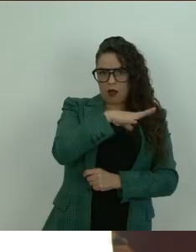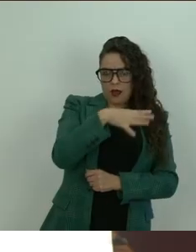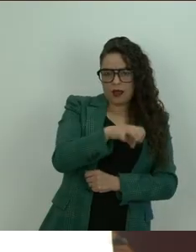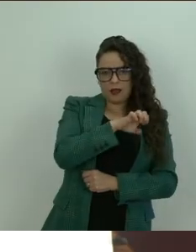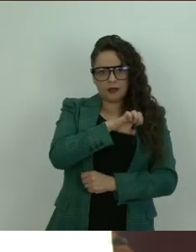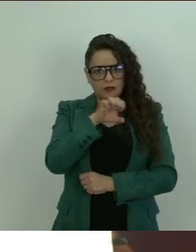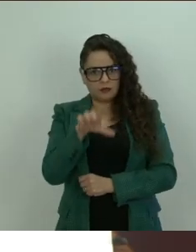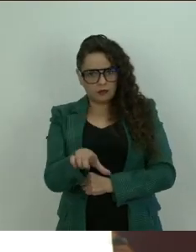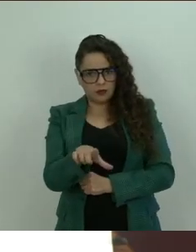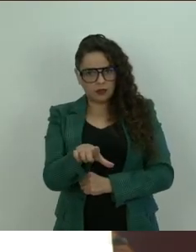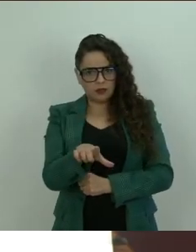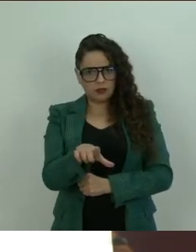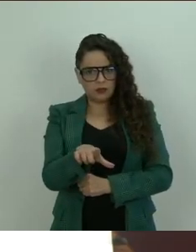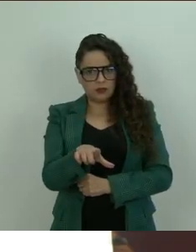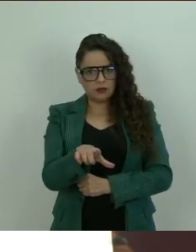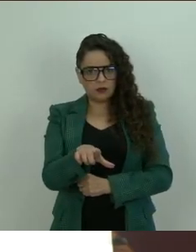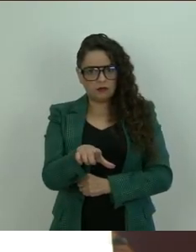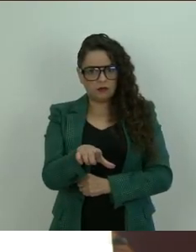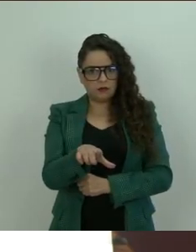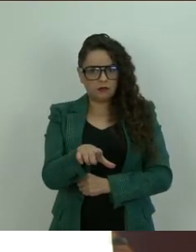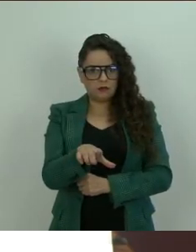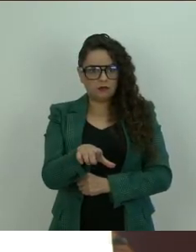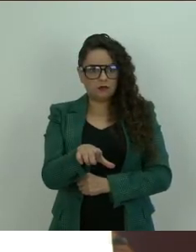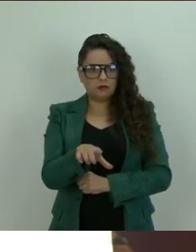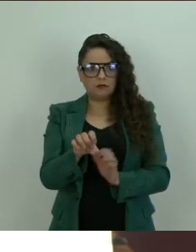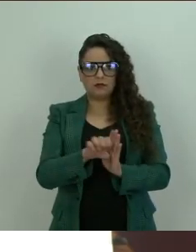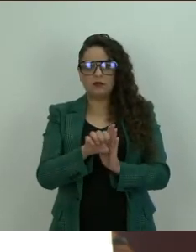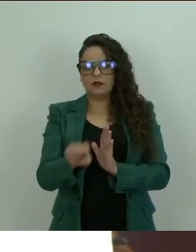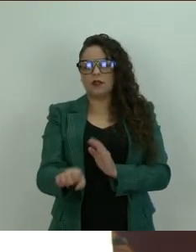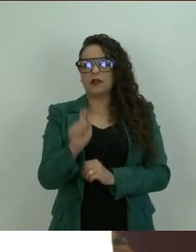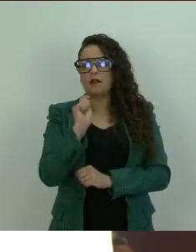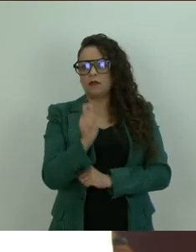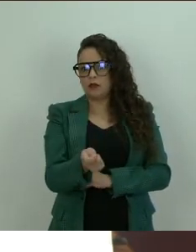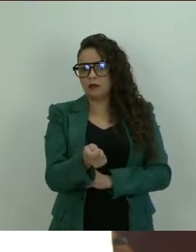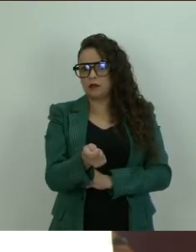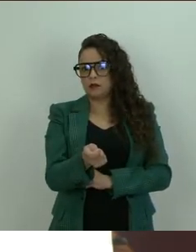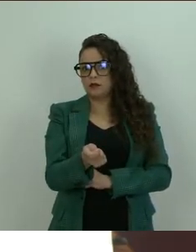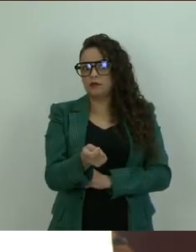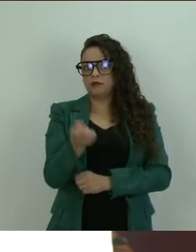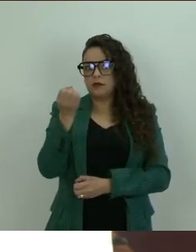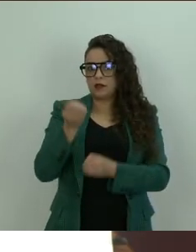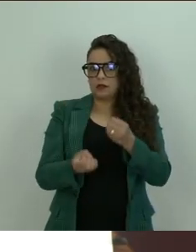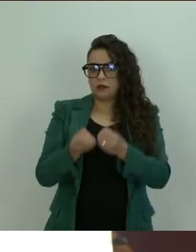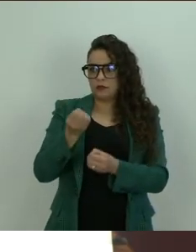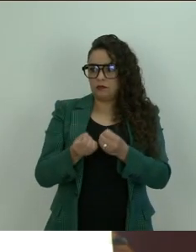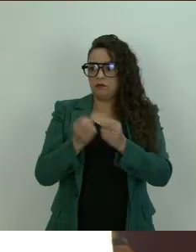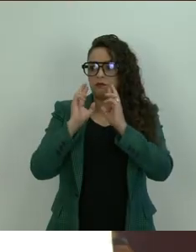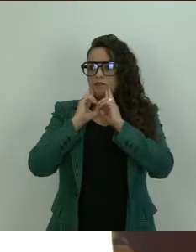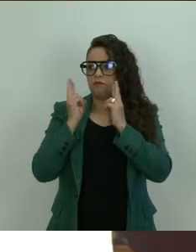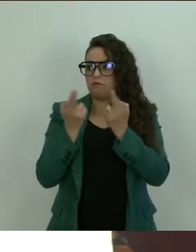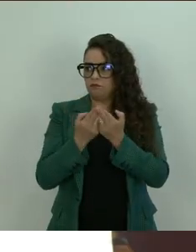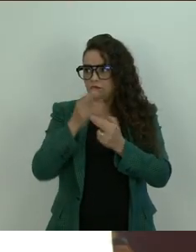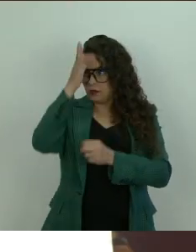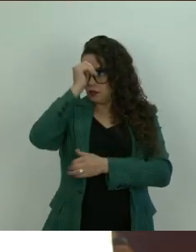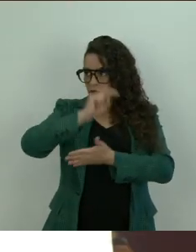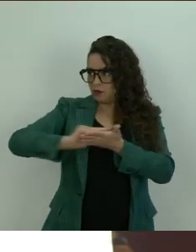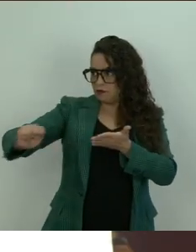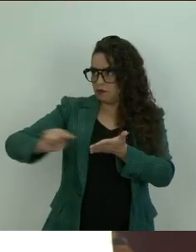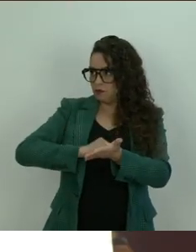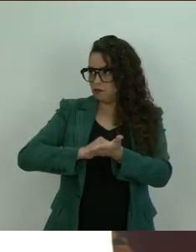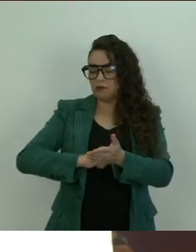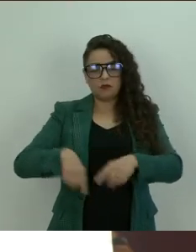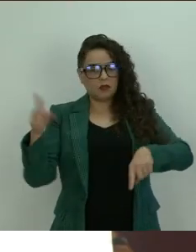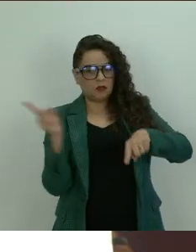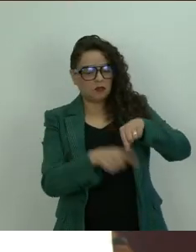auspiciados por dicha organización, entre los que se encuentra la Convención sobre la Eliminación de todas las formas de discriminación contra la mujer, es muestra de la